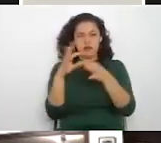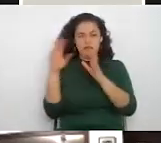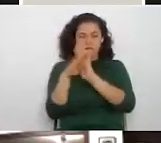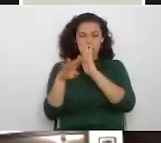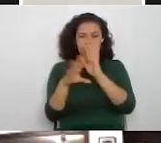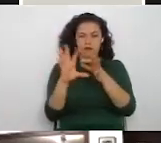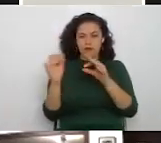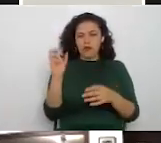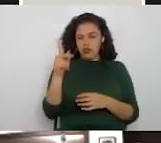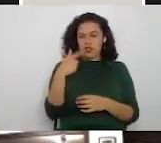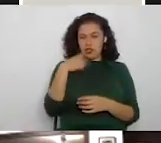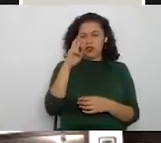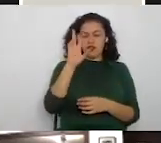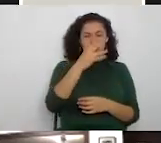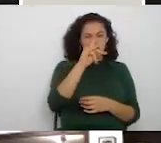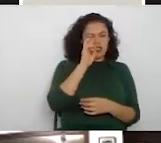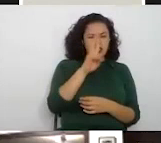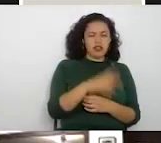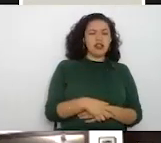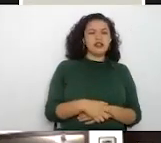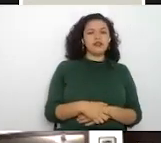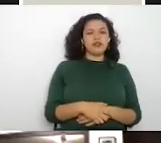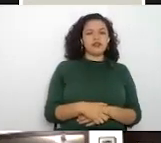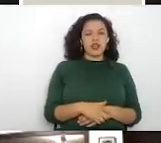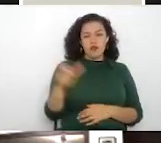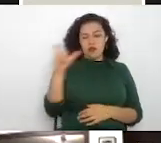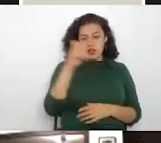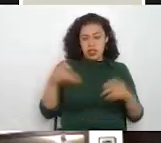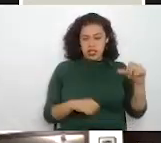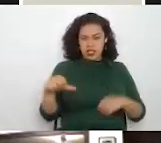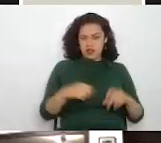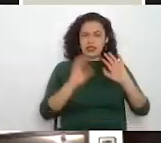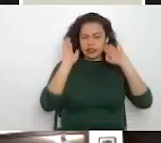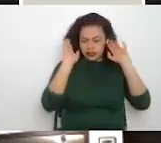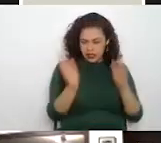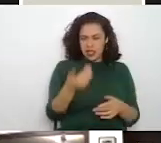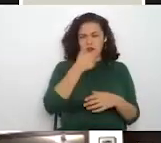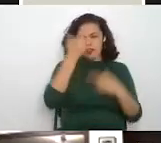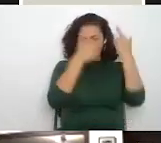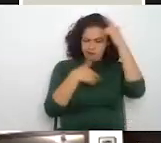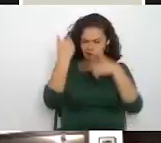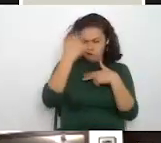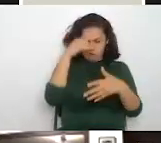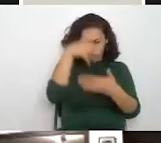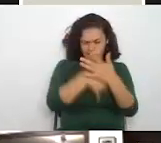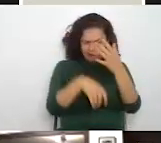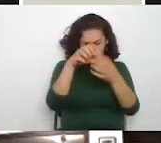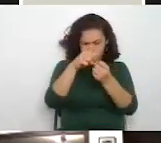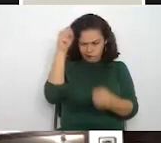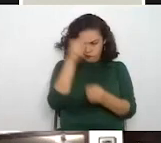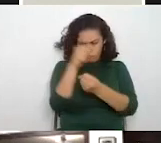viendo los del chat. Dice, una vez que todas las actividades se han sometido al análisis correspondiente y